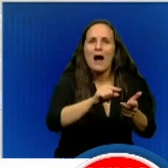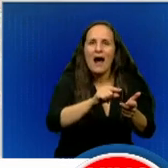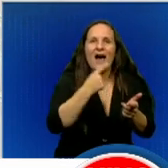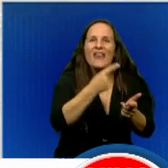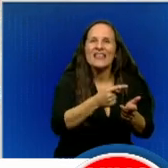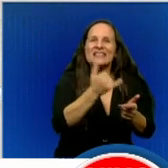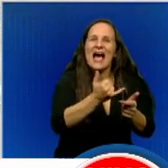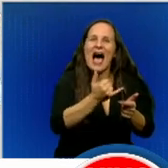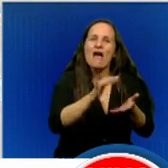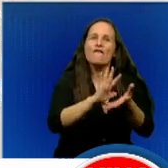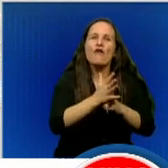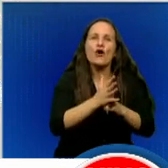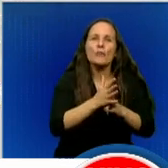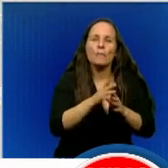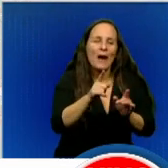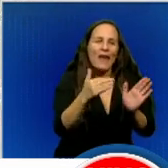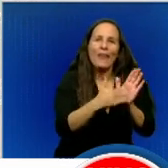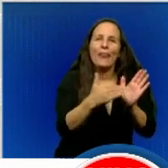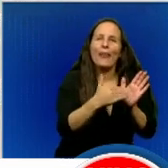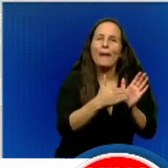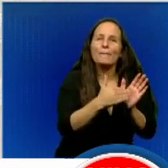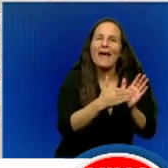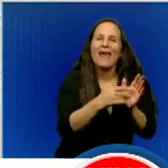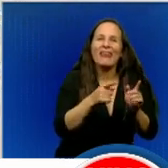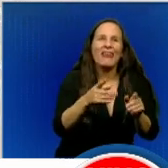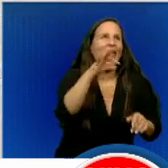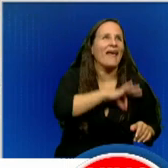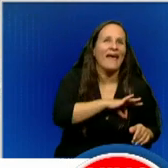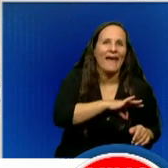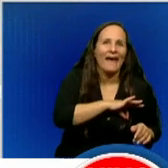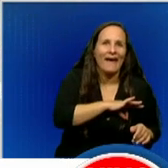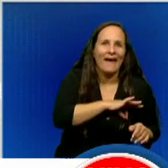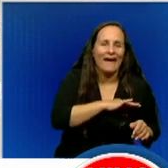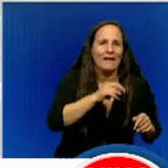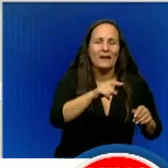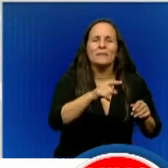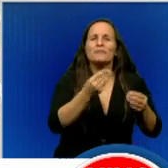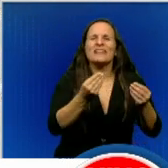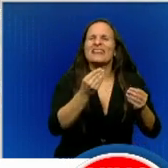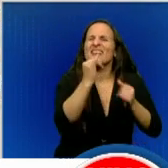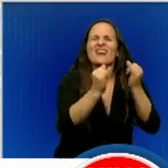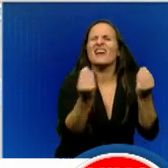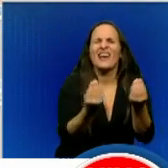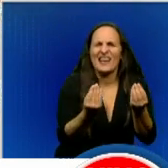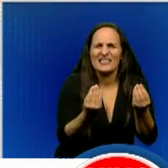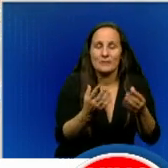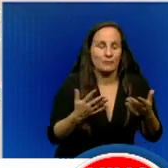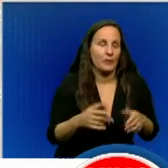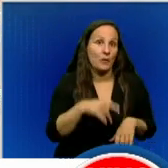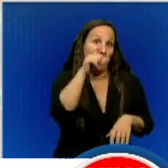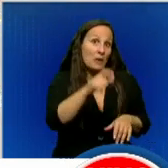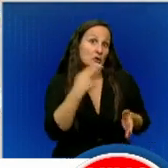discriminación por tipo de renta que viola la equidad horizontal que se si un contribuyente